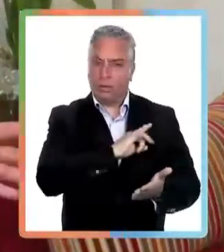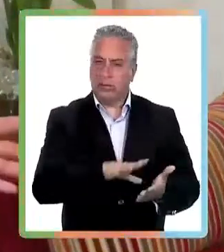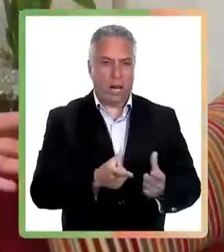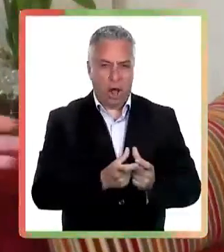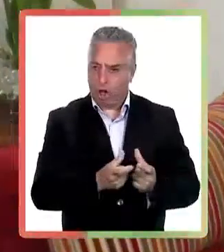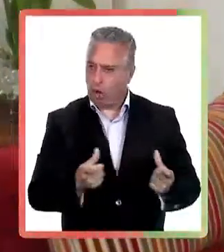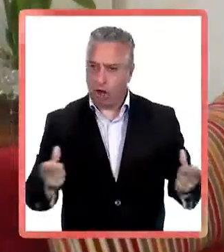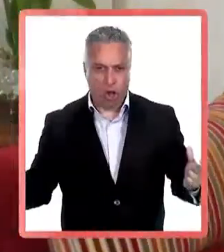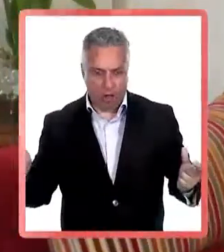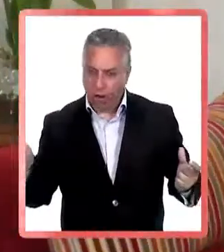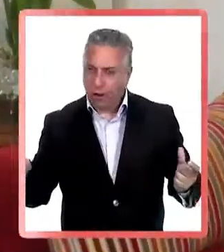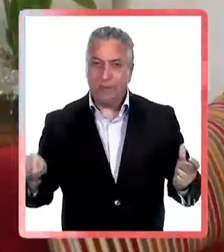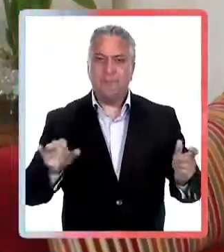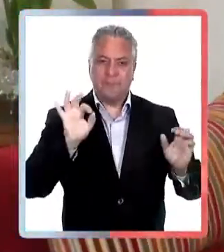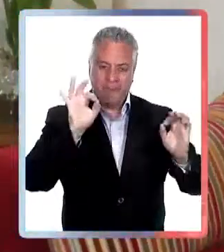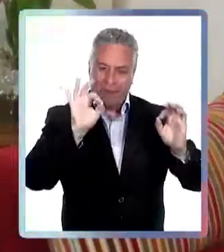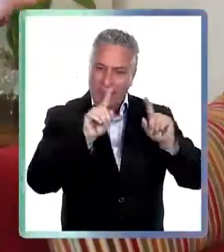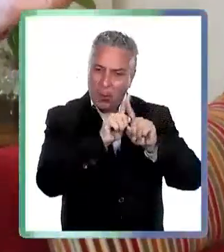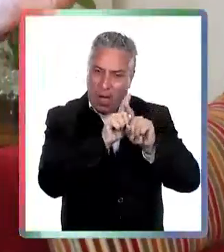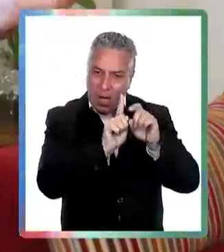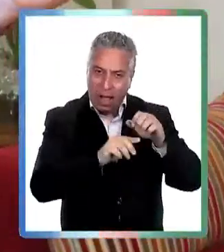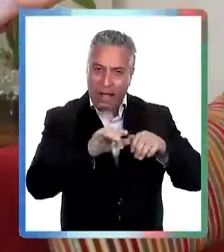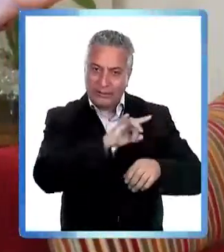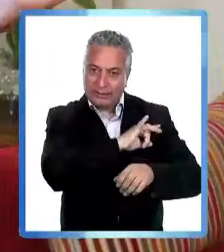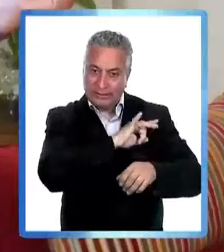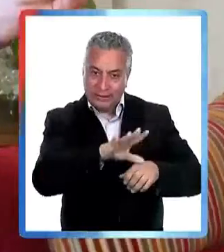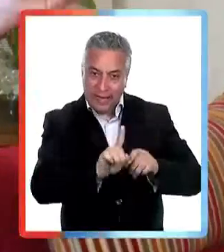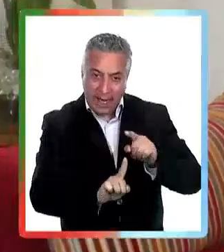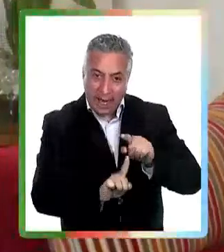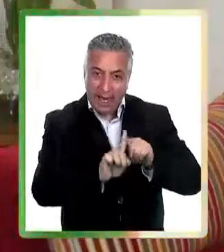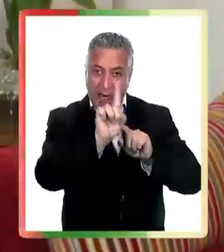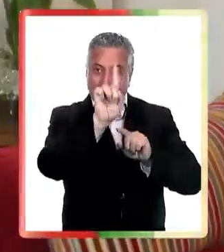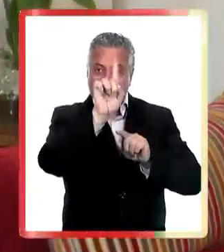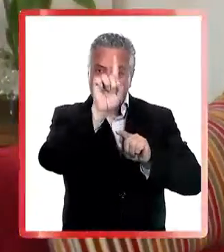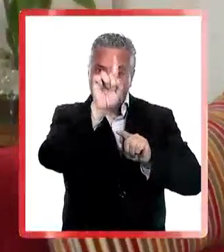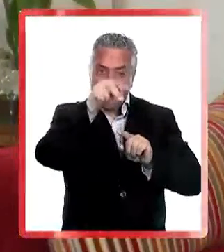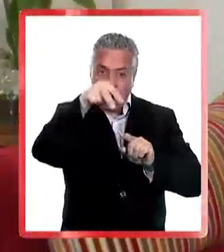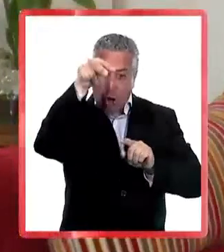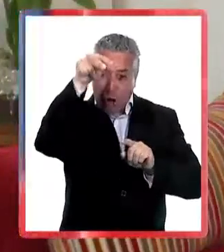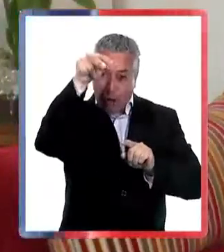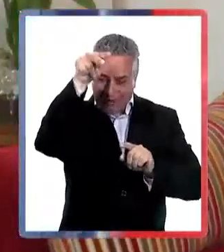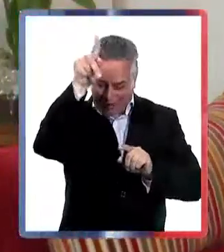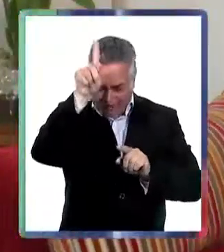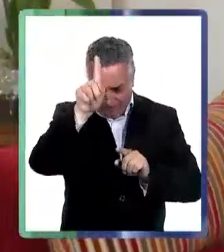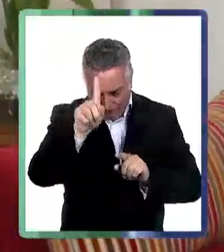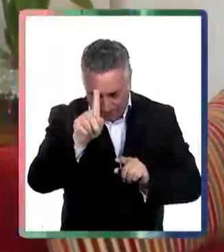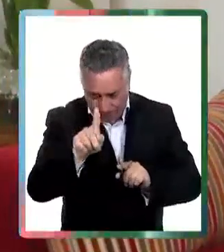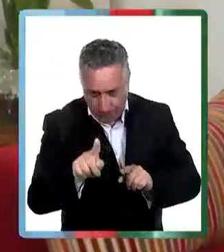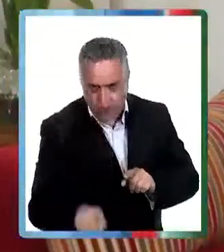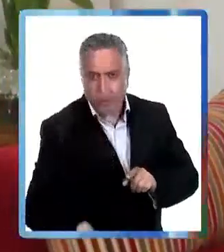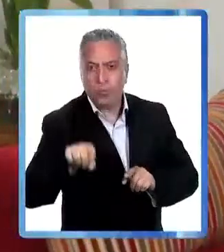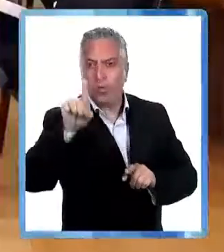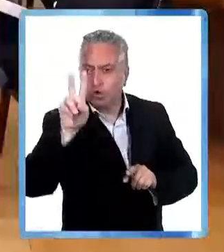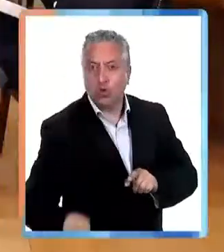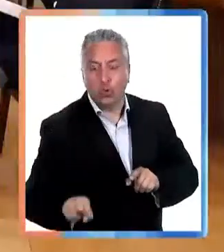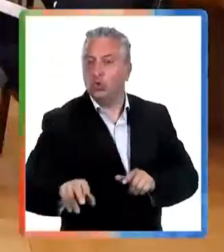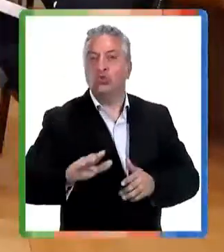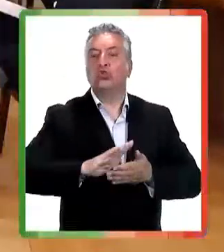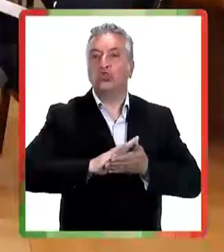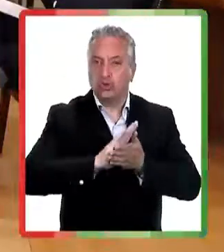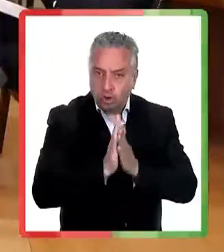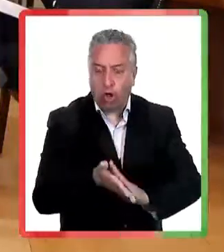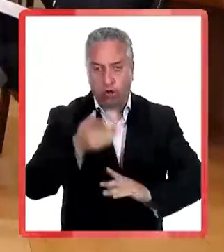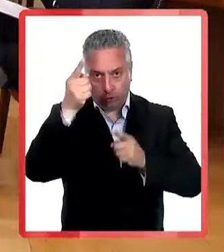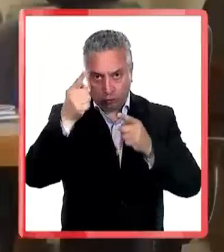todo Chile, desde Viviri hasta Aysén, en la región de Aysén, o sea, todos, absolutamente